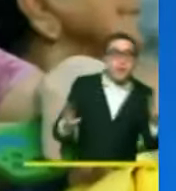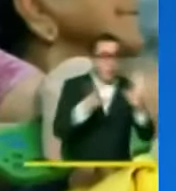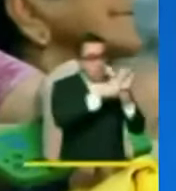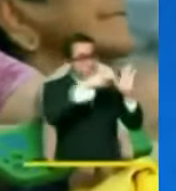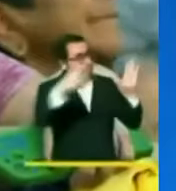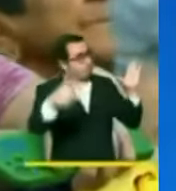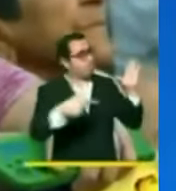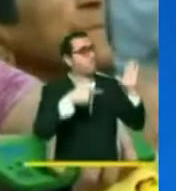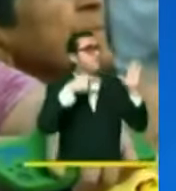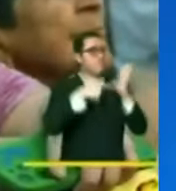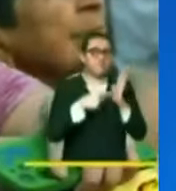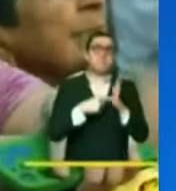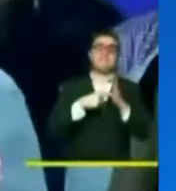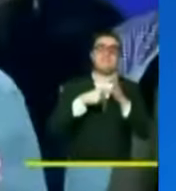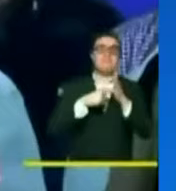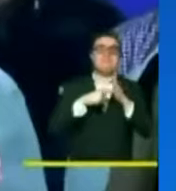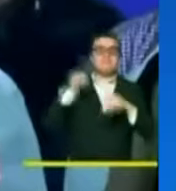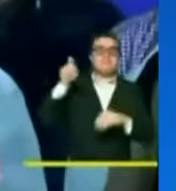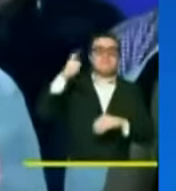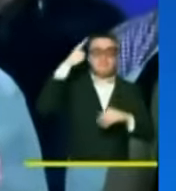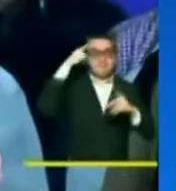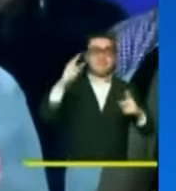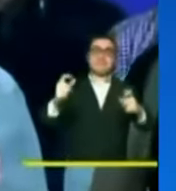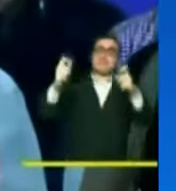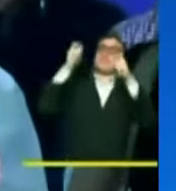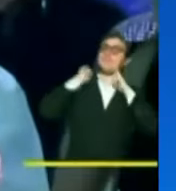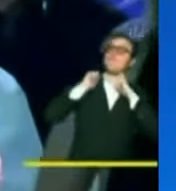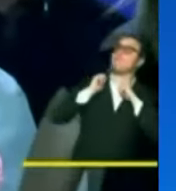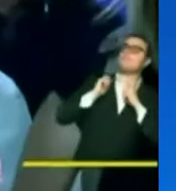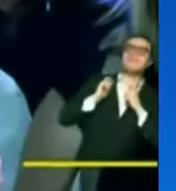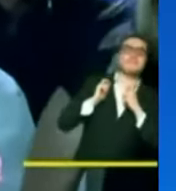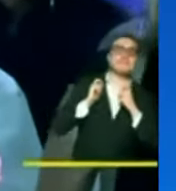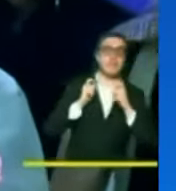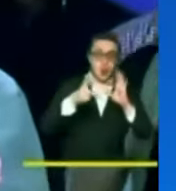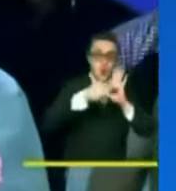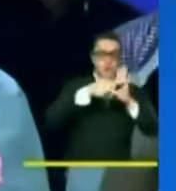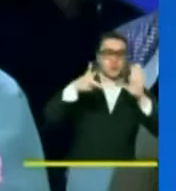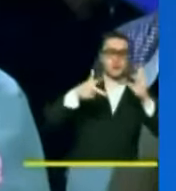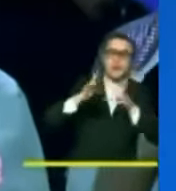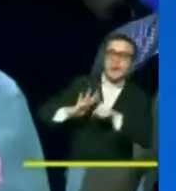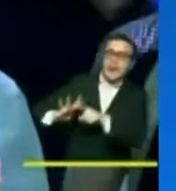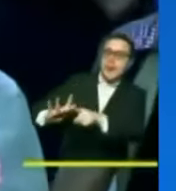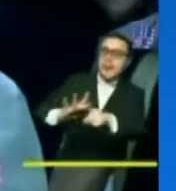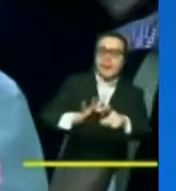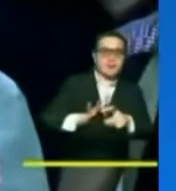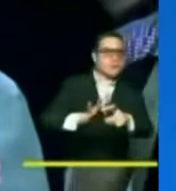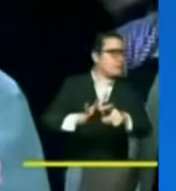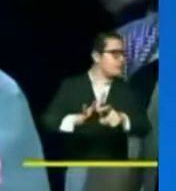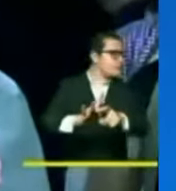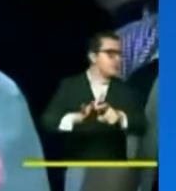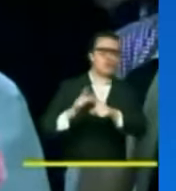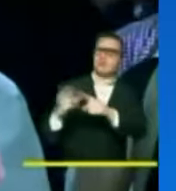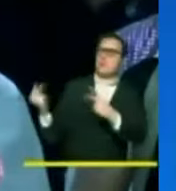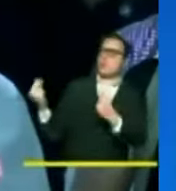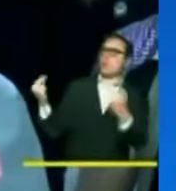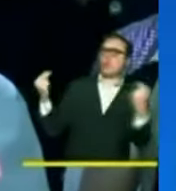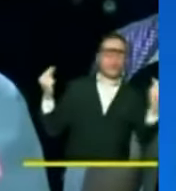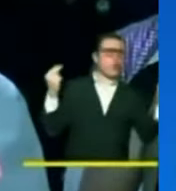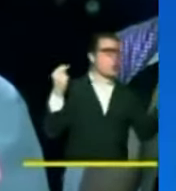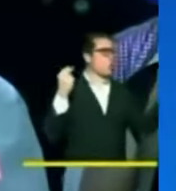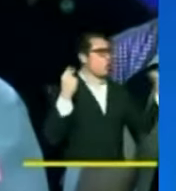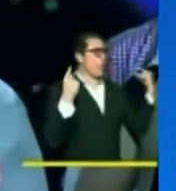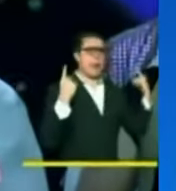mundo Entonces yo lo que considero es que más allá de Un capricho del presidente Gustavo Petro Más allá de